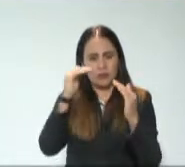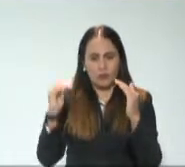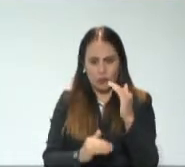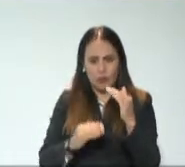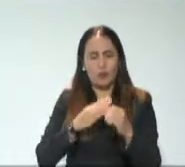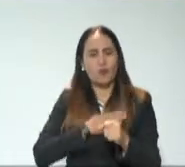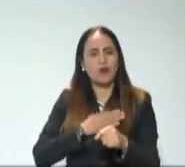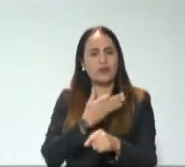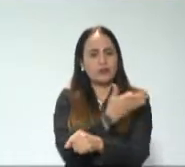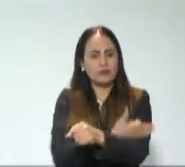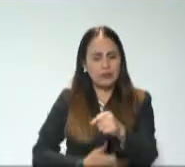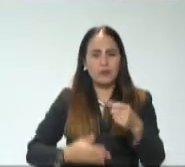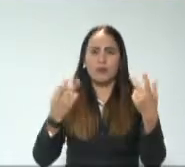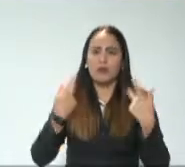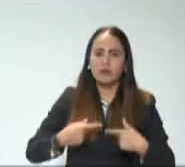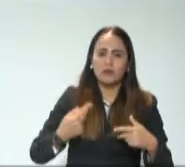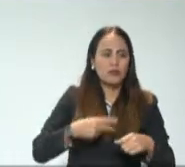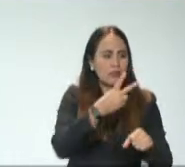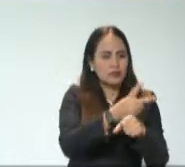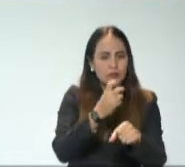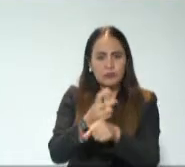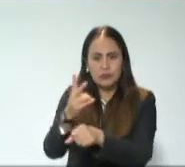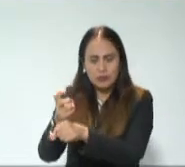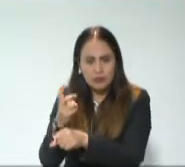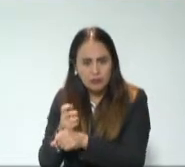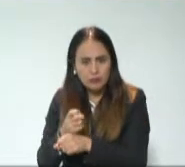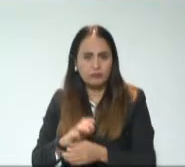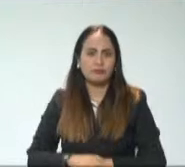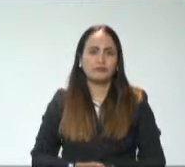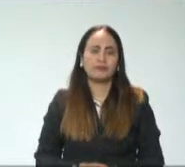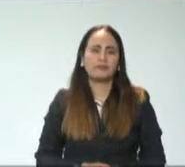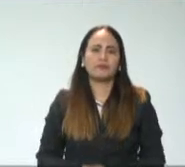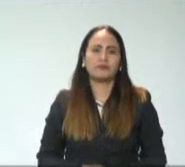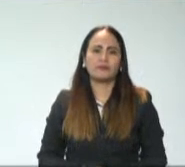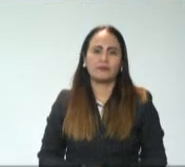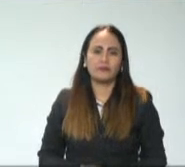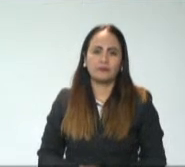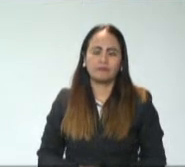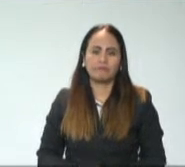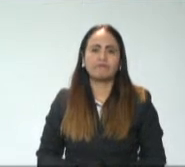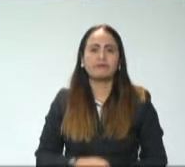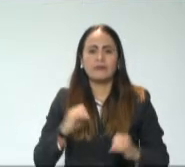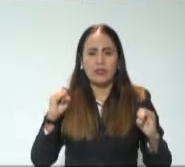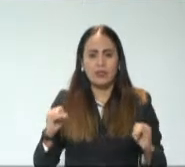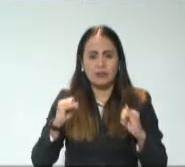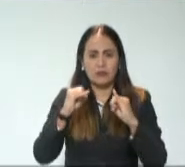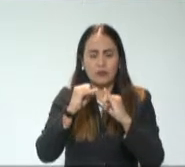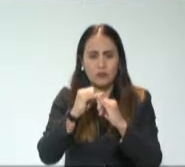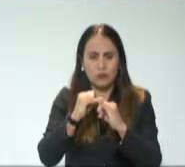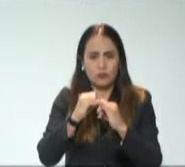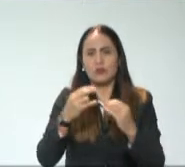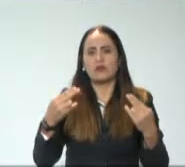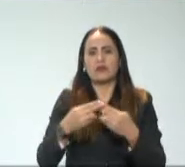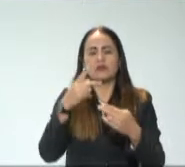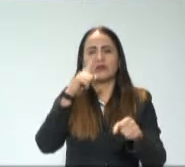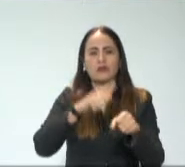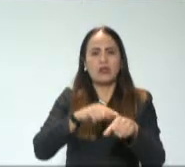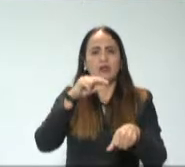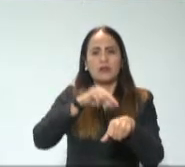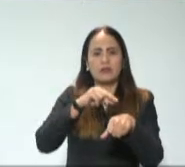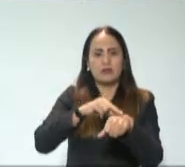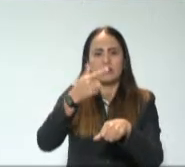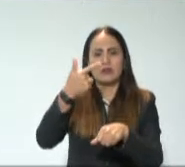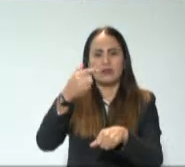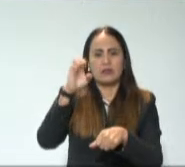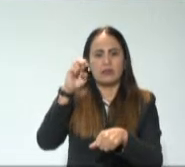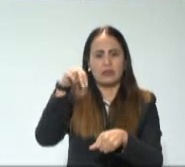tardes invitados pues Miren el Instituto Nacional de medicina genómica es un instituto